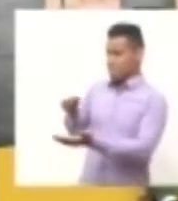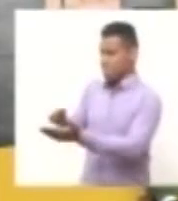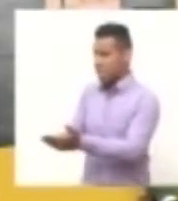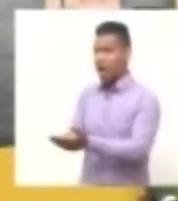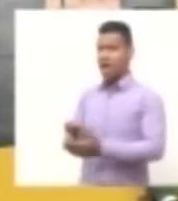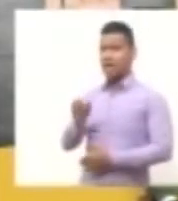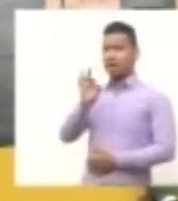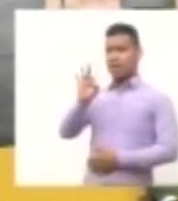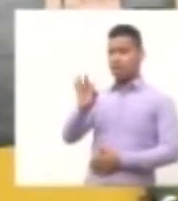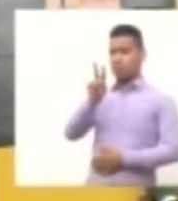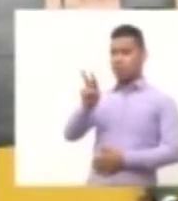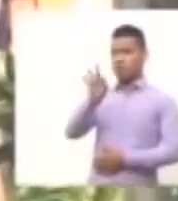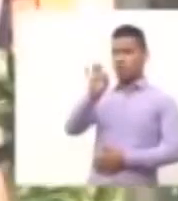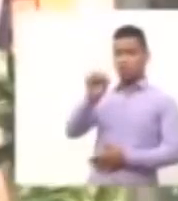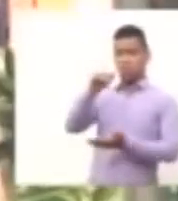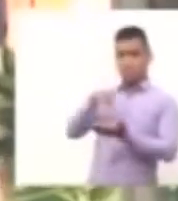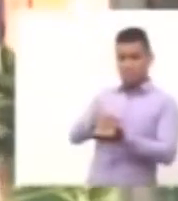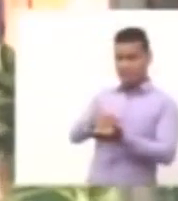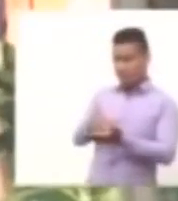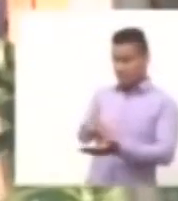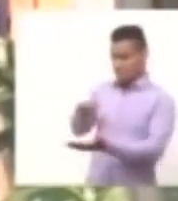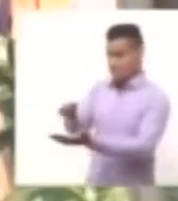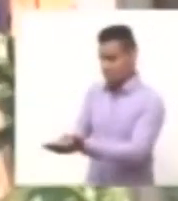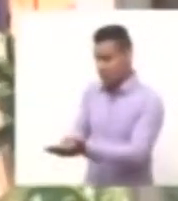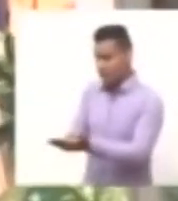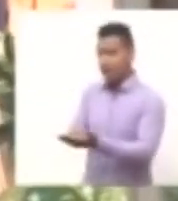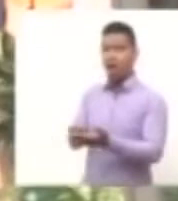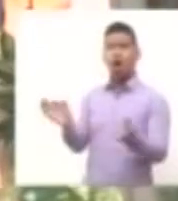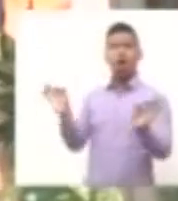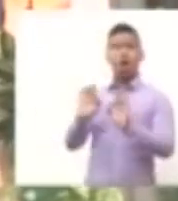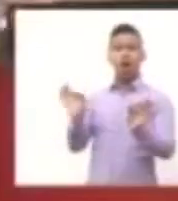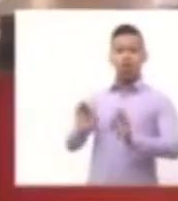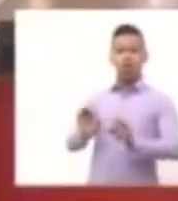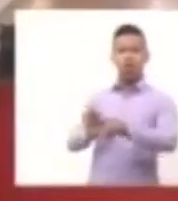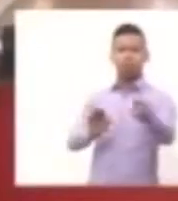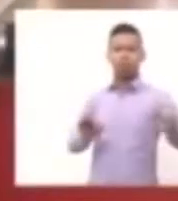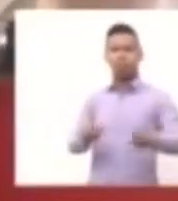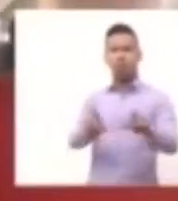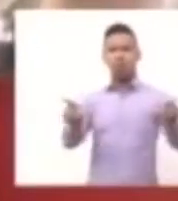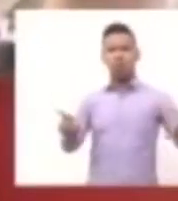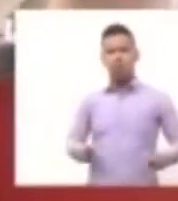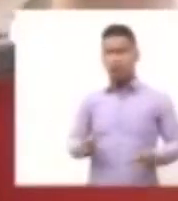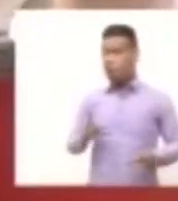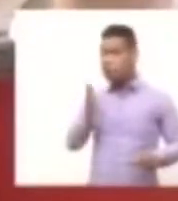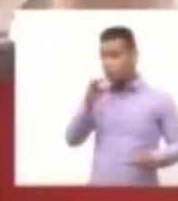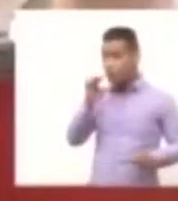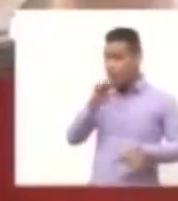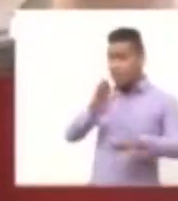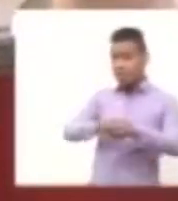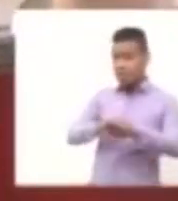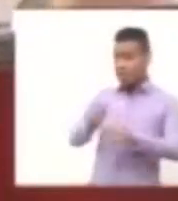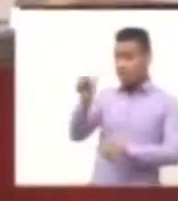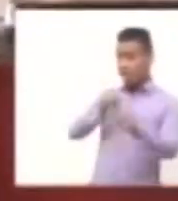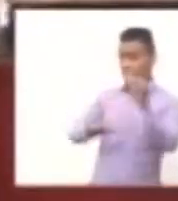mil pesos y ahora ingerir bebidas alcohólicas en lugares no autorizados como tiendas de barrio está prohibido, ya que así está consignado